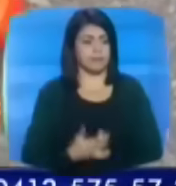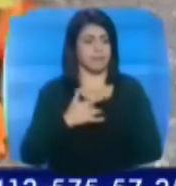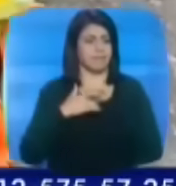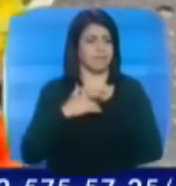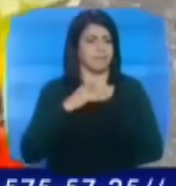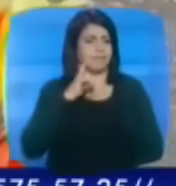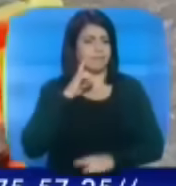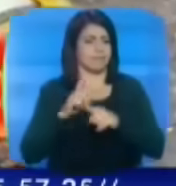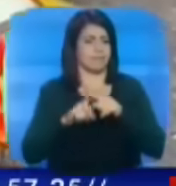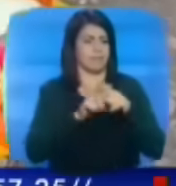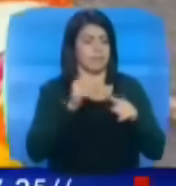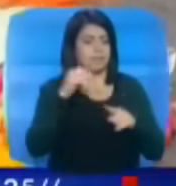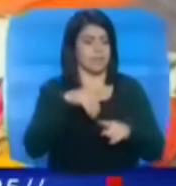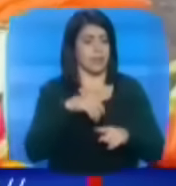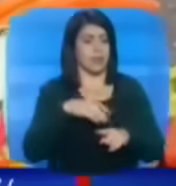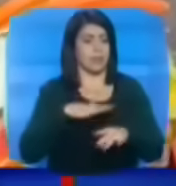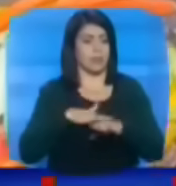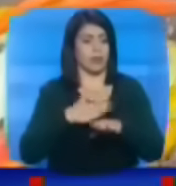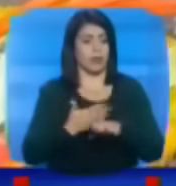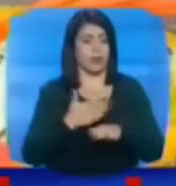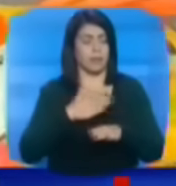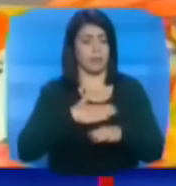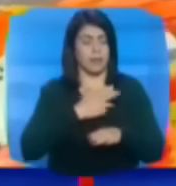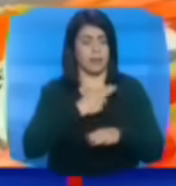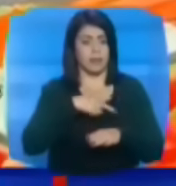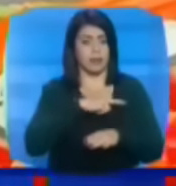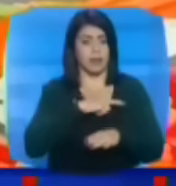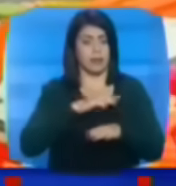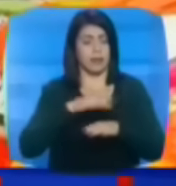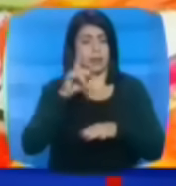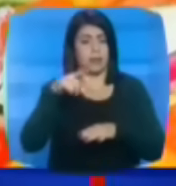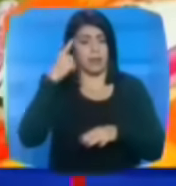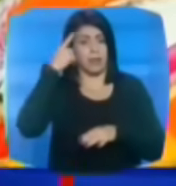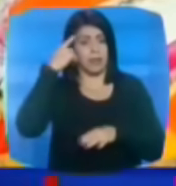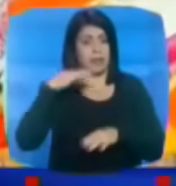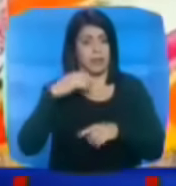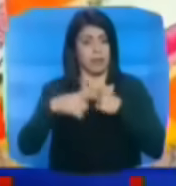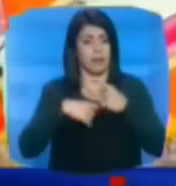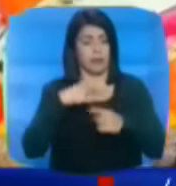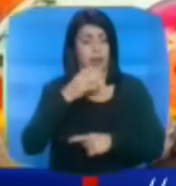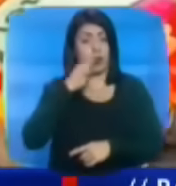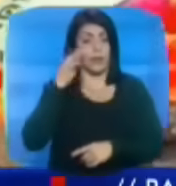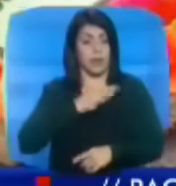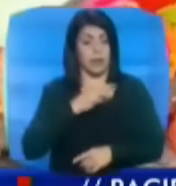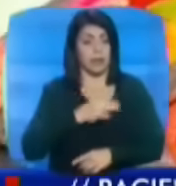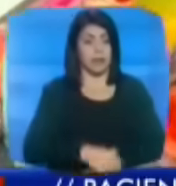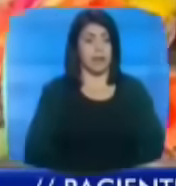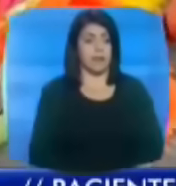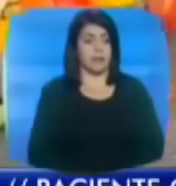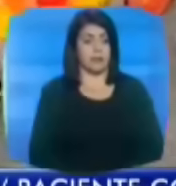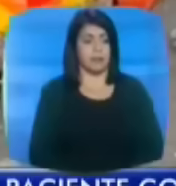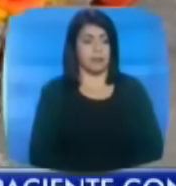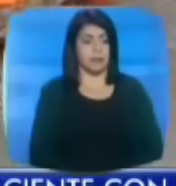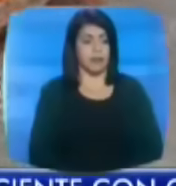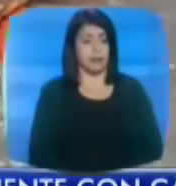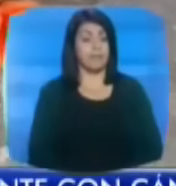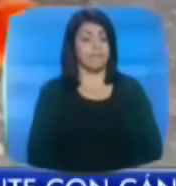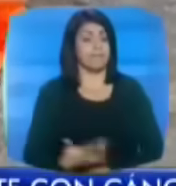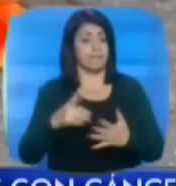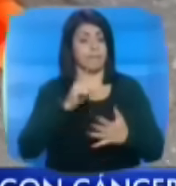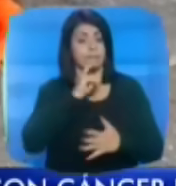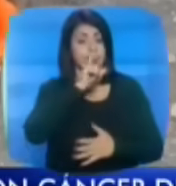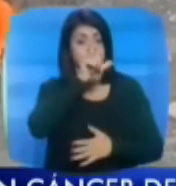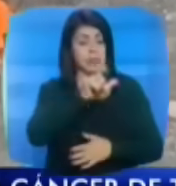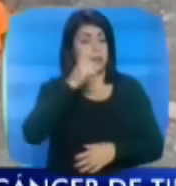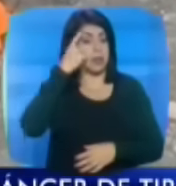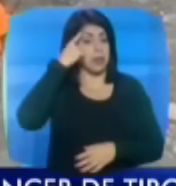las predicciones, sobre todo no bueno por mi religión, sino porque también creo que después la realidad golpea a esa